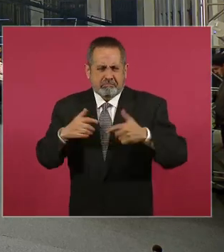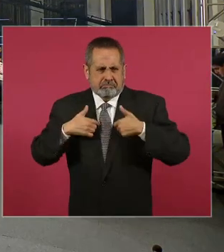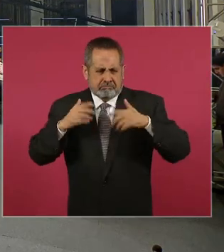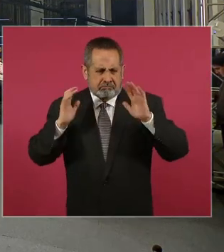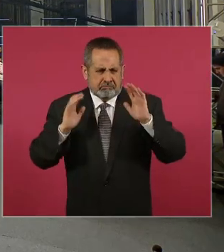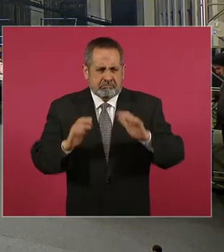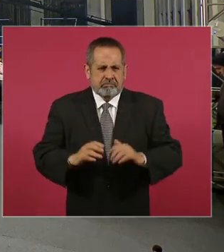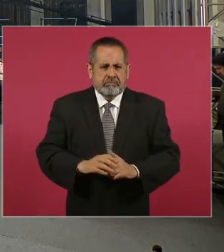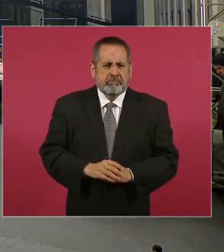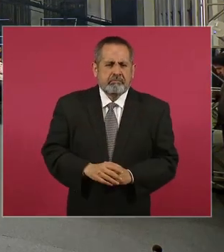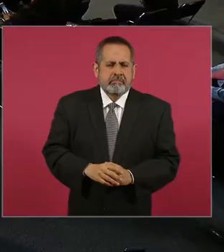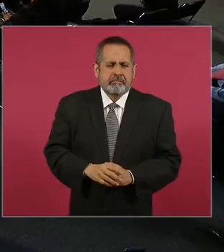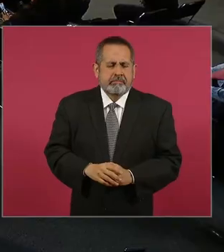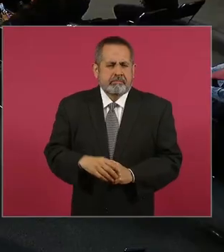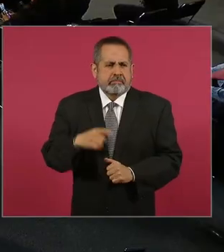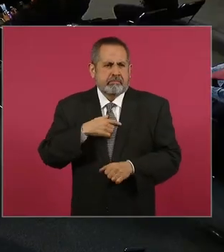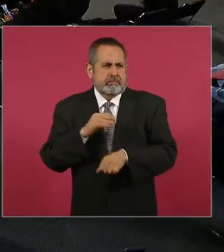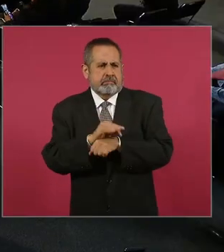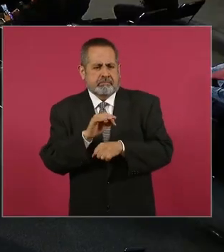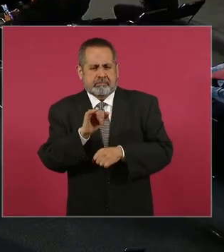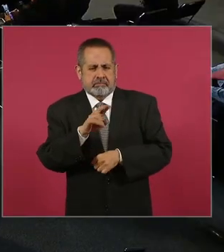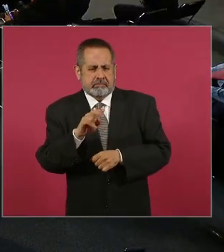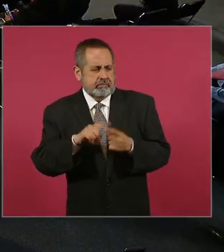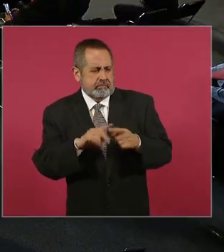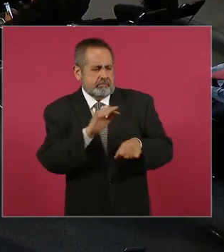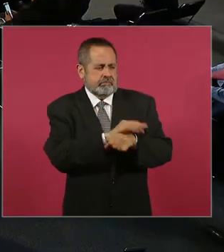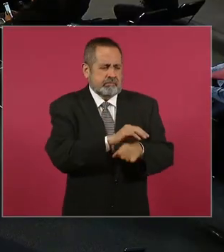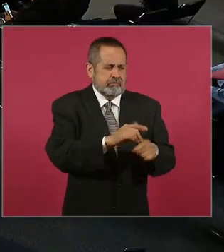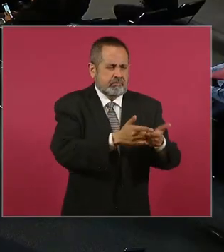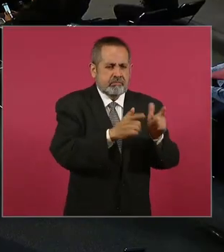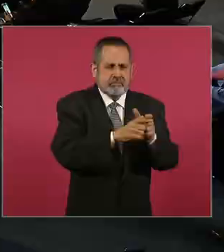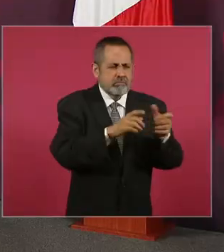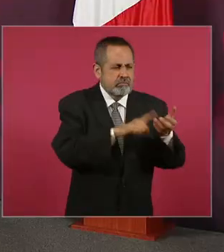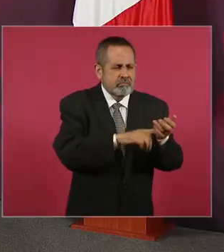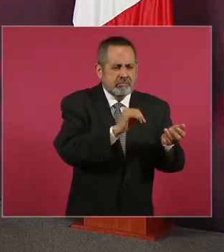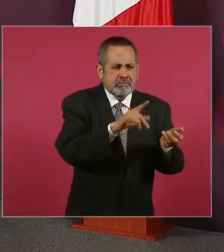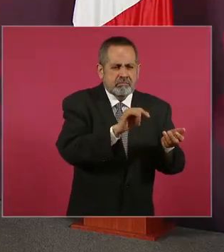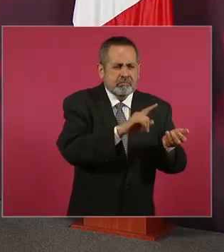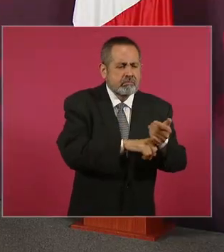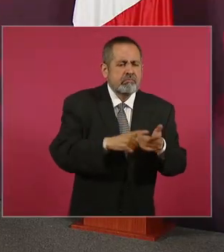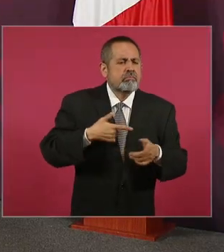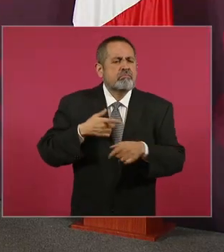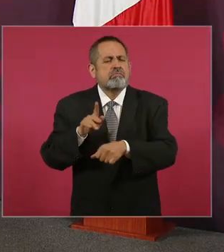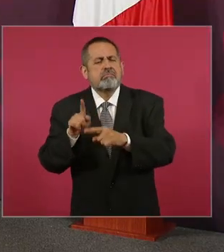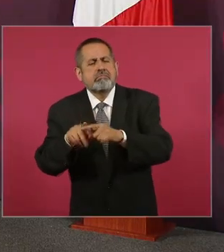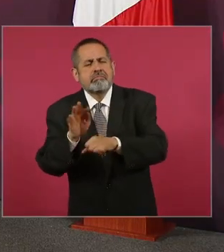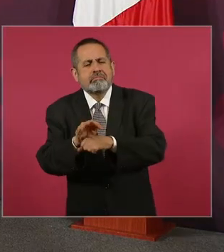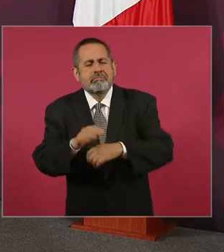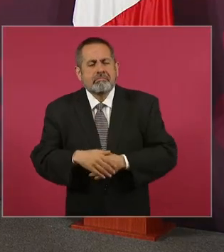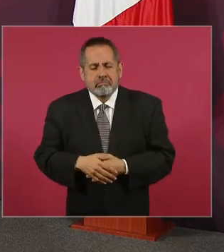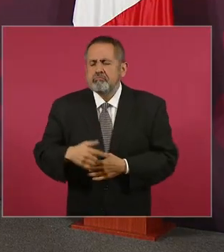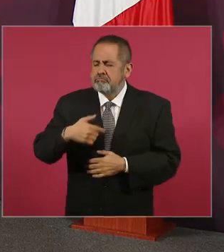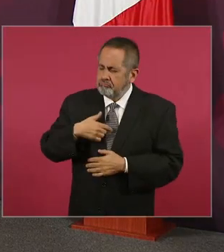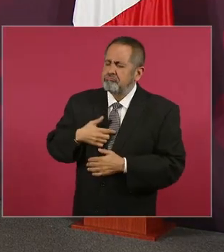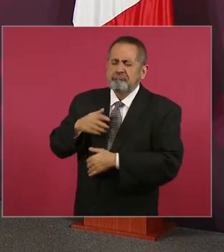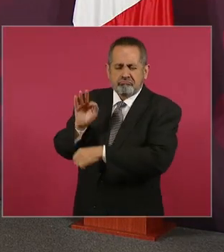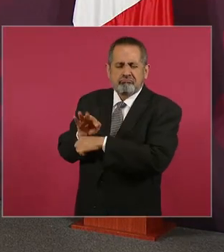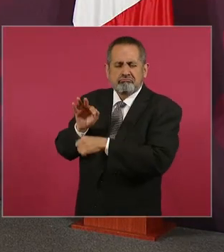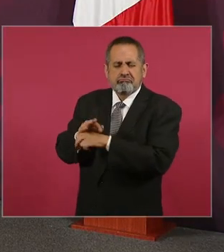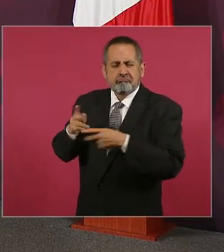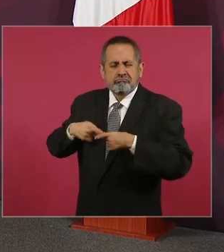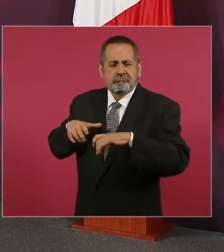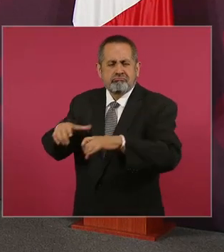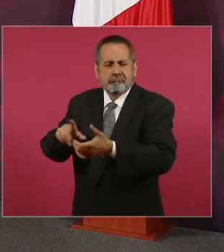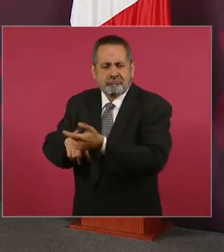también ahí, y mucho menos a Mexicanos contra la Corrupción. ¿A quién defiende? Al pueblo. Yo sí defiendo a la